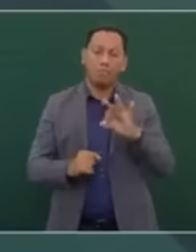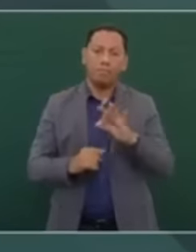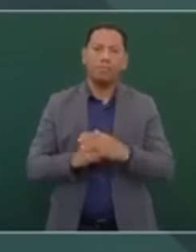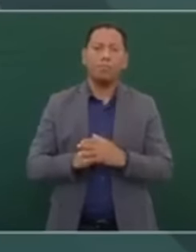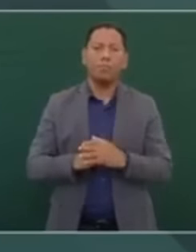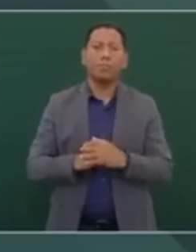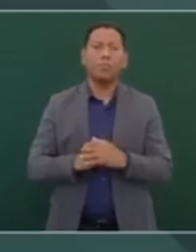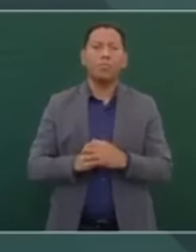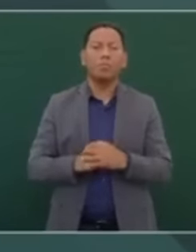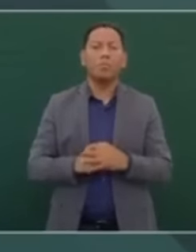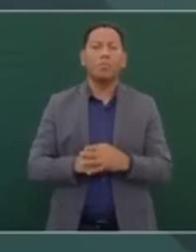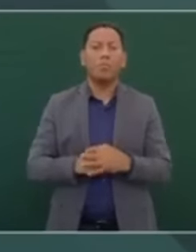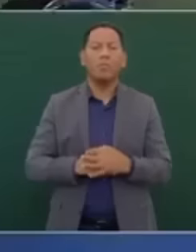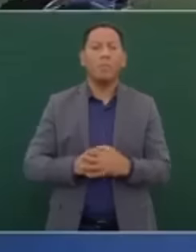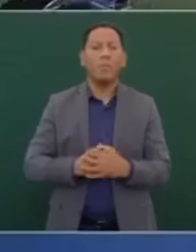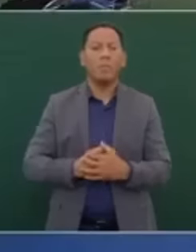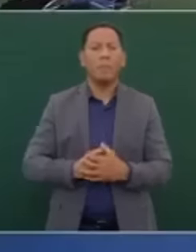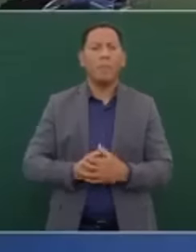porque